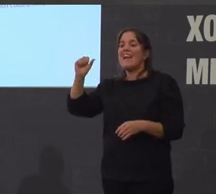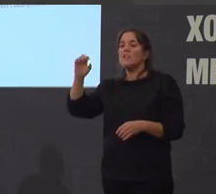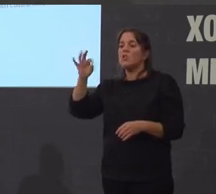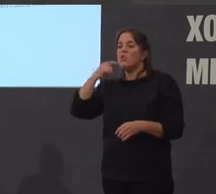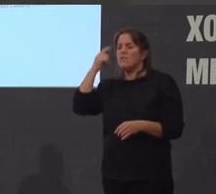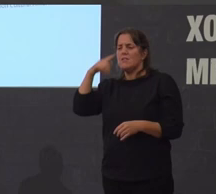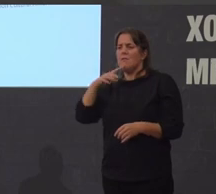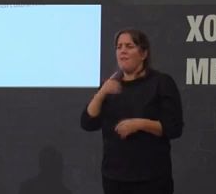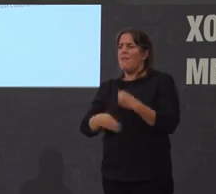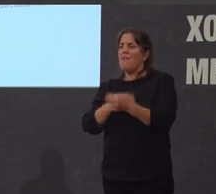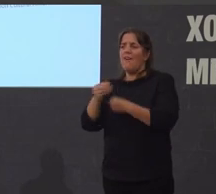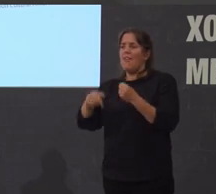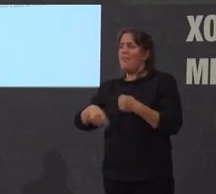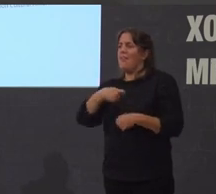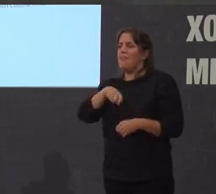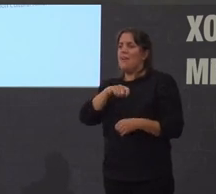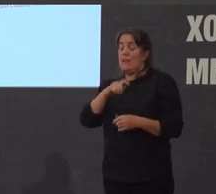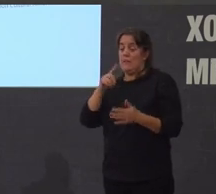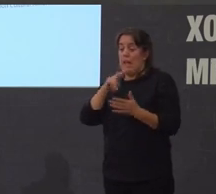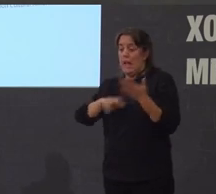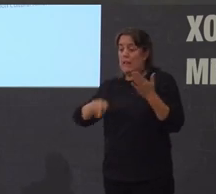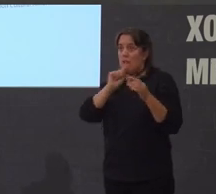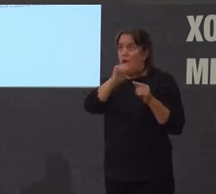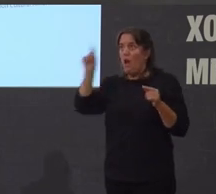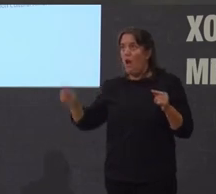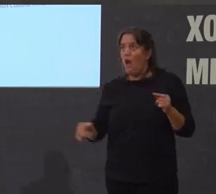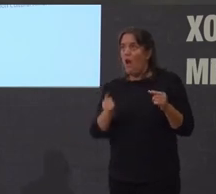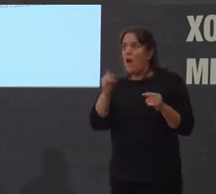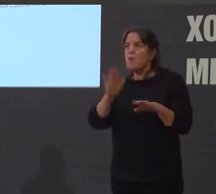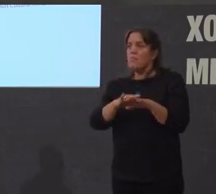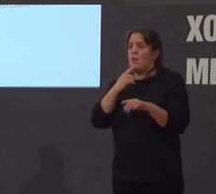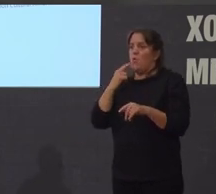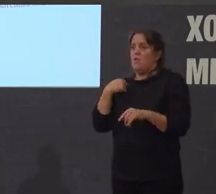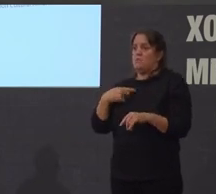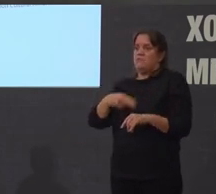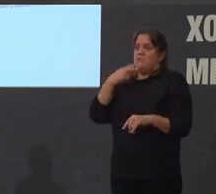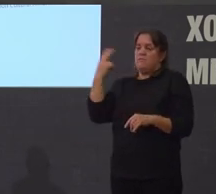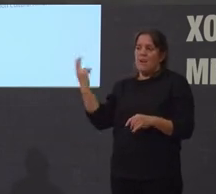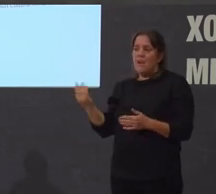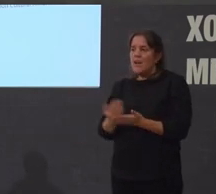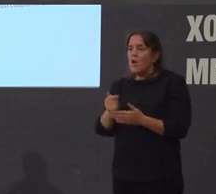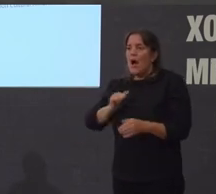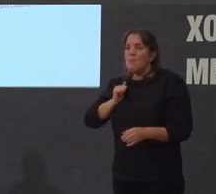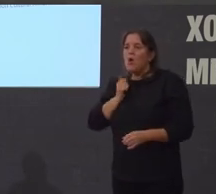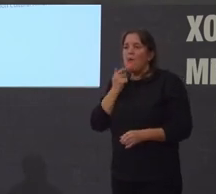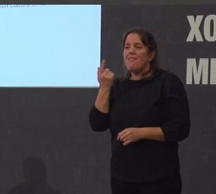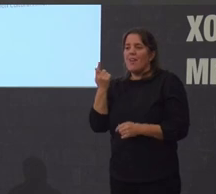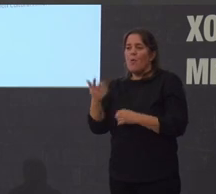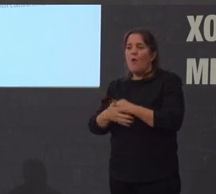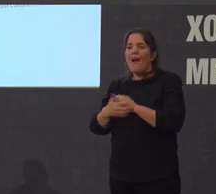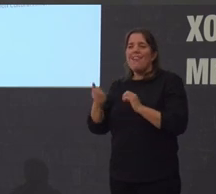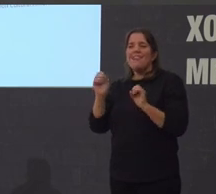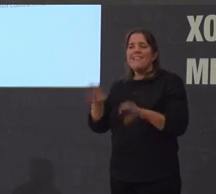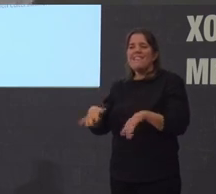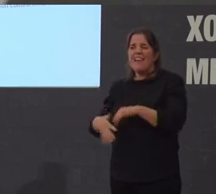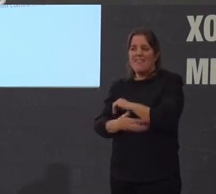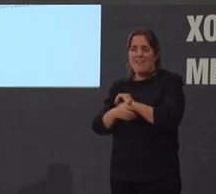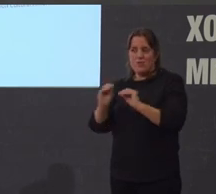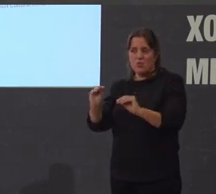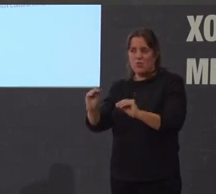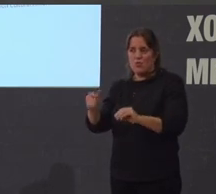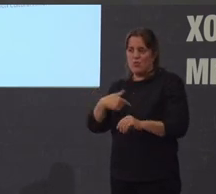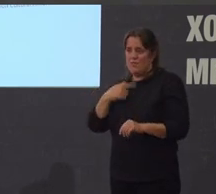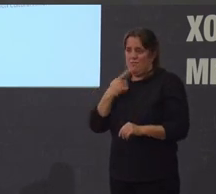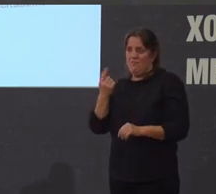actúan en toda galicia para aprovecharse de las desgracias de los demás y hacerse a precio de saldo podríamos decir